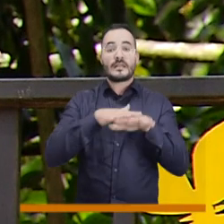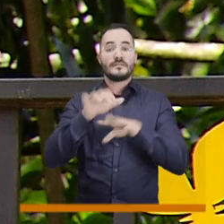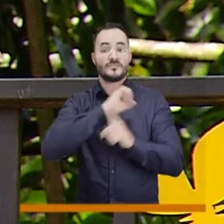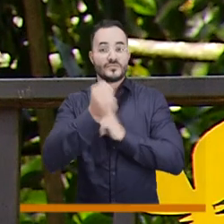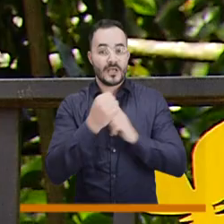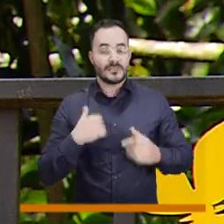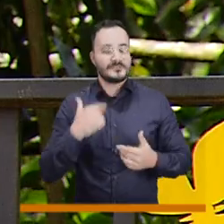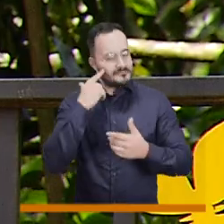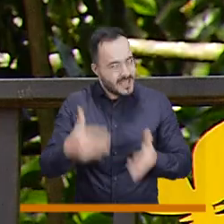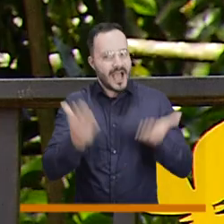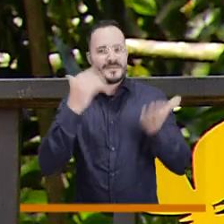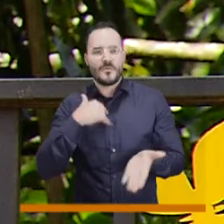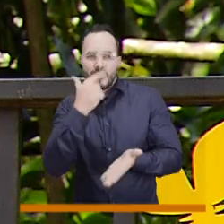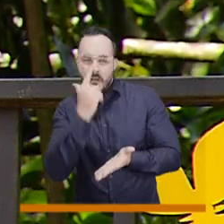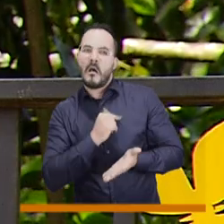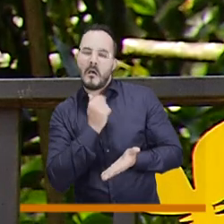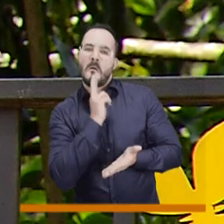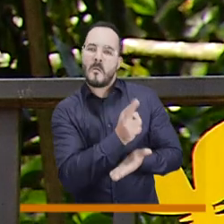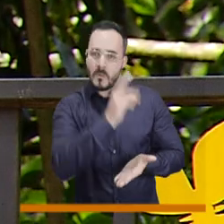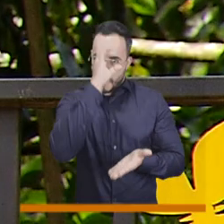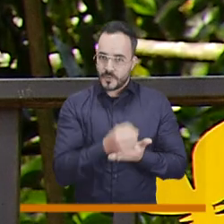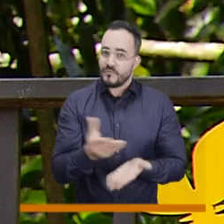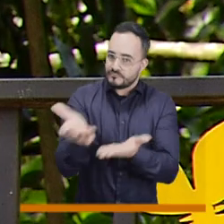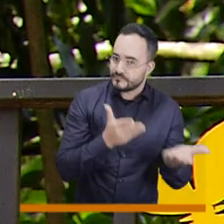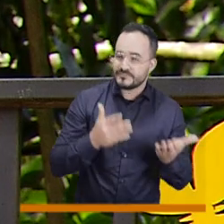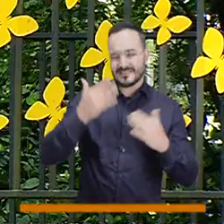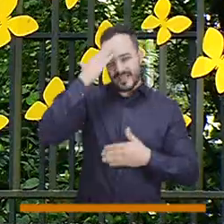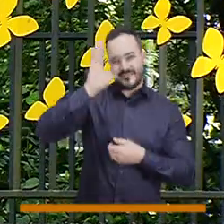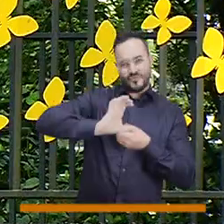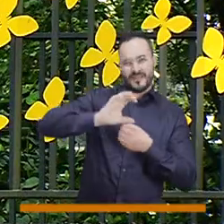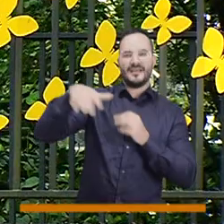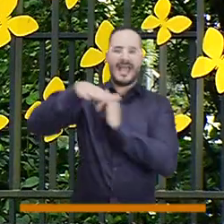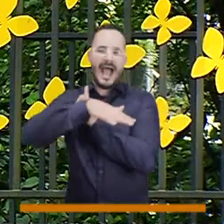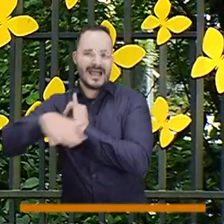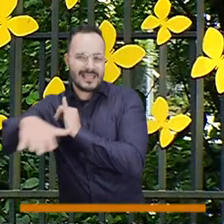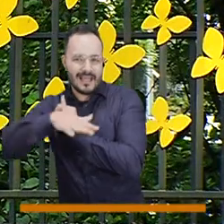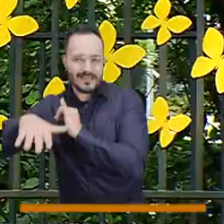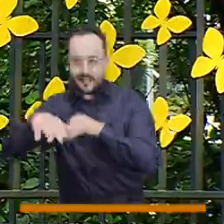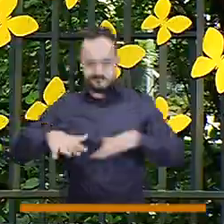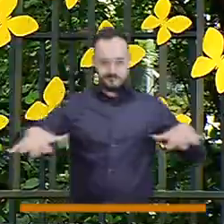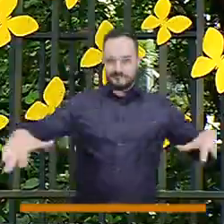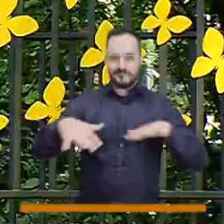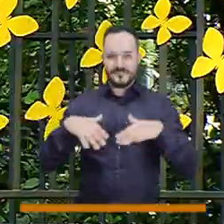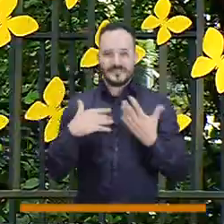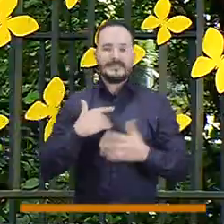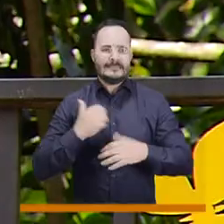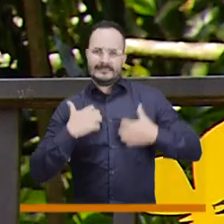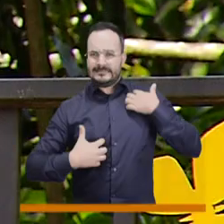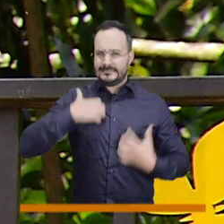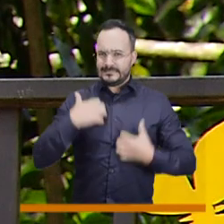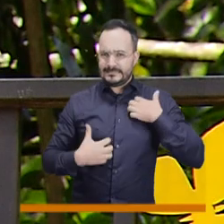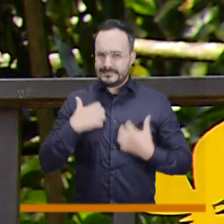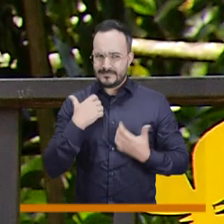las redes sociales. Hoy estamos tocando un tema importante para la ciudad y el área metropolitana, la inseguridad. ¿Siente usted